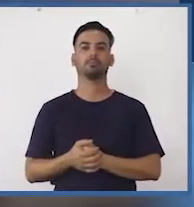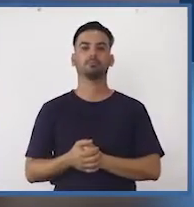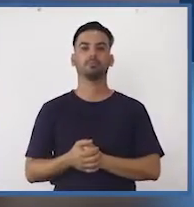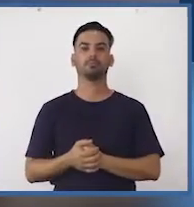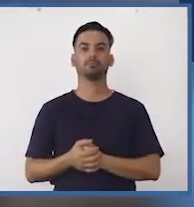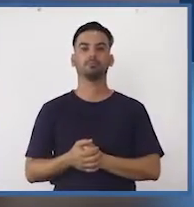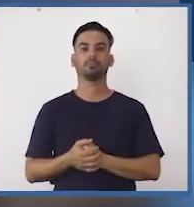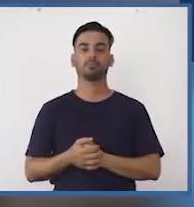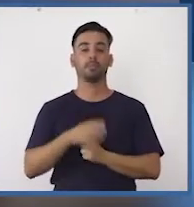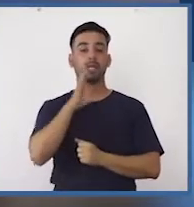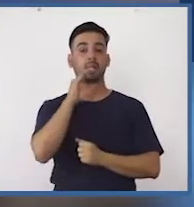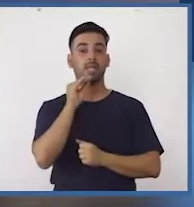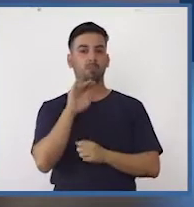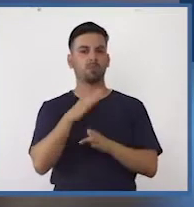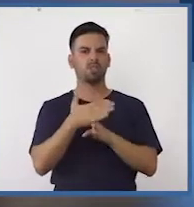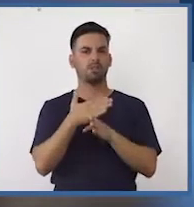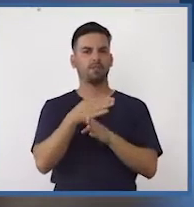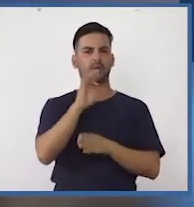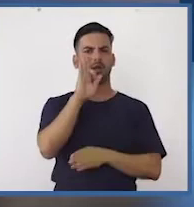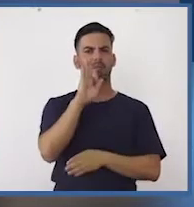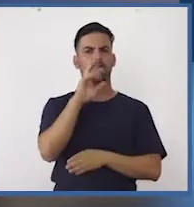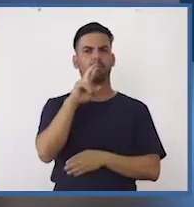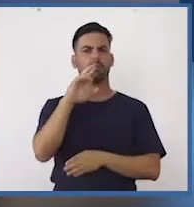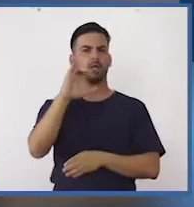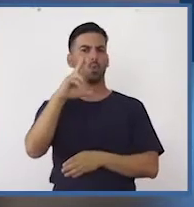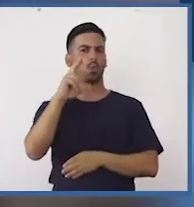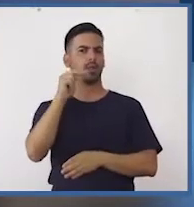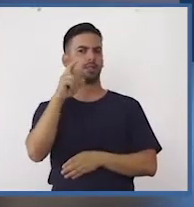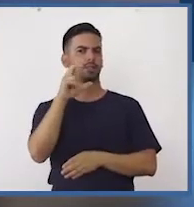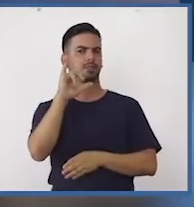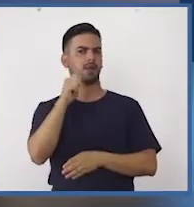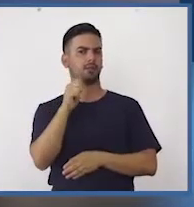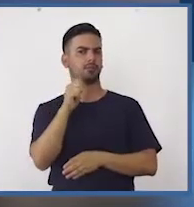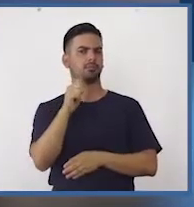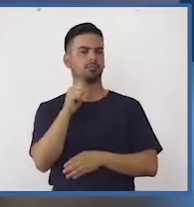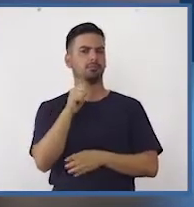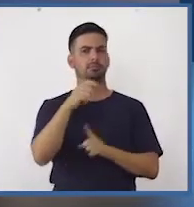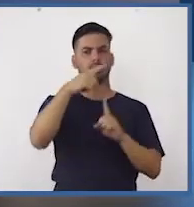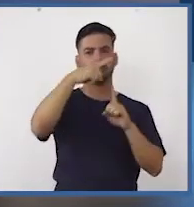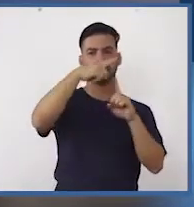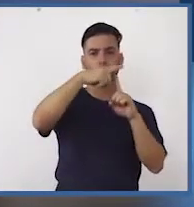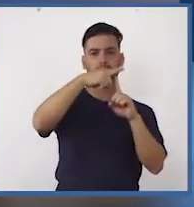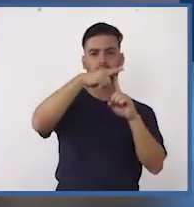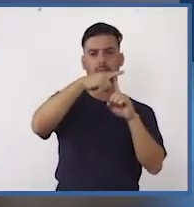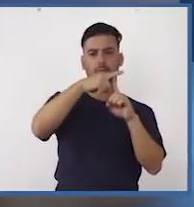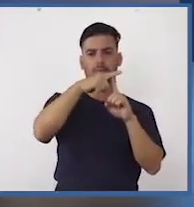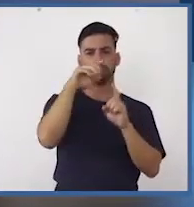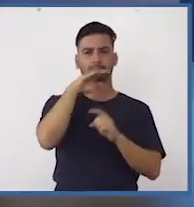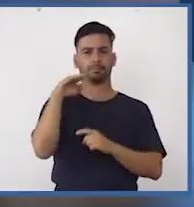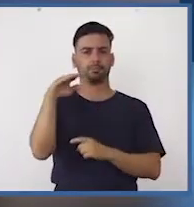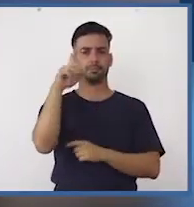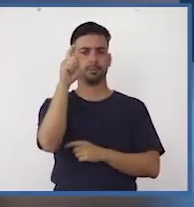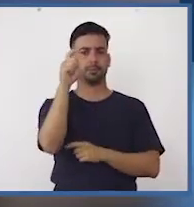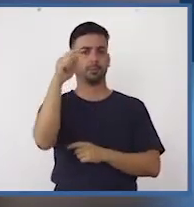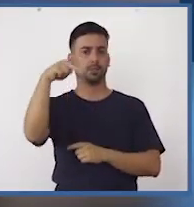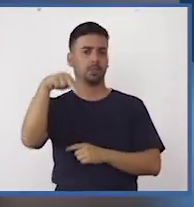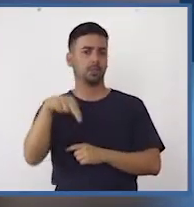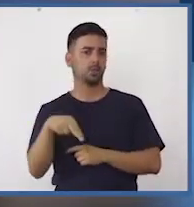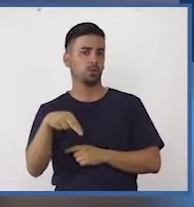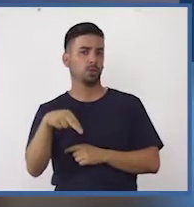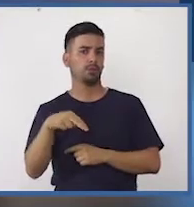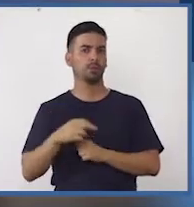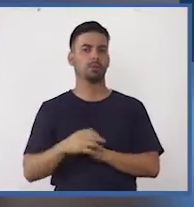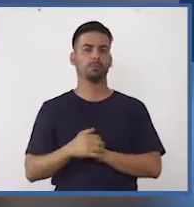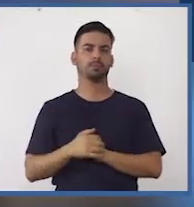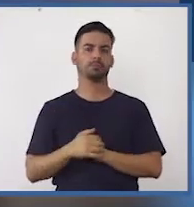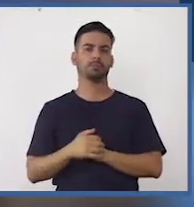Dijimos que frecuencia va a ser igual, que lo podemos calcular entre quién, entre el F va a ser igual al número de oscilaciones, ¿entre quién? Entre